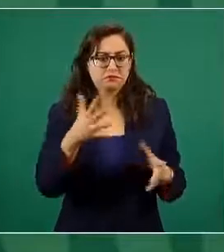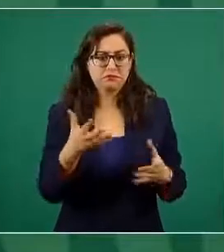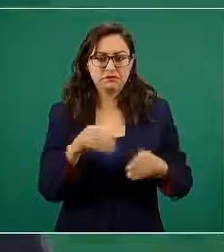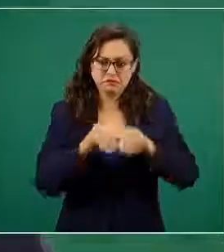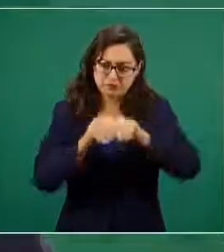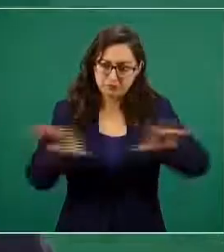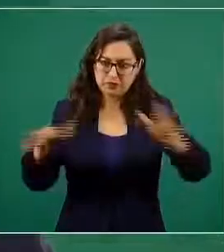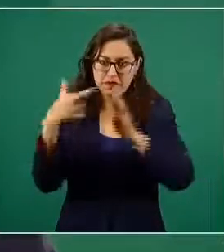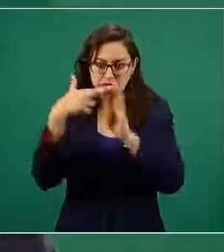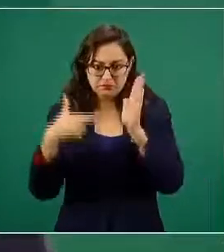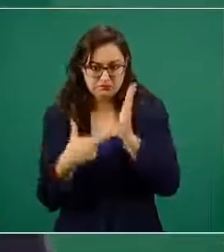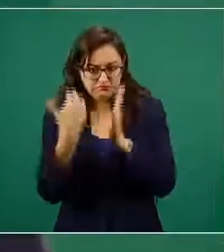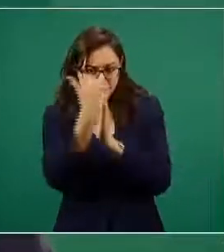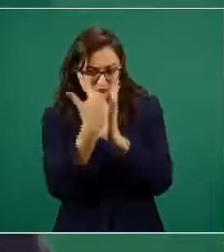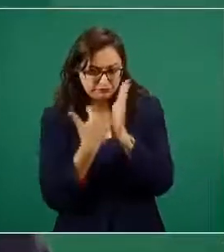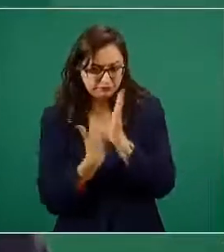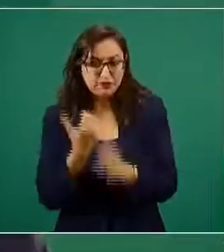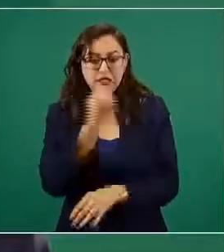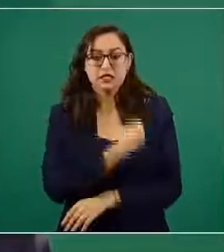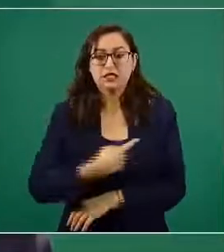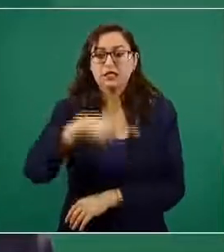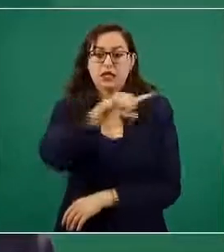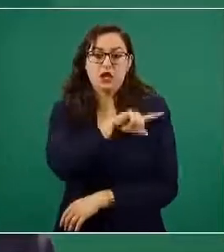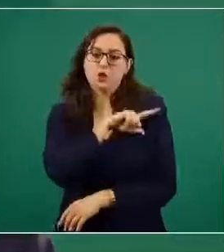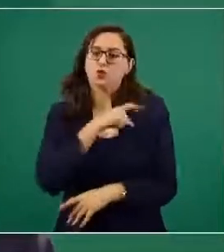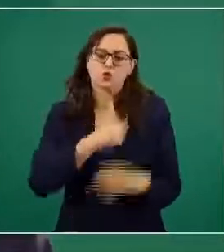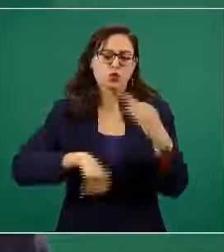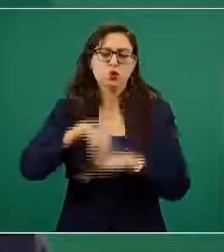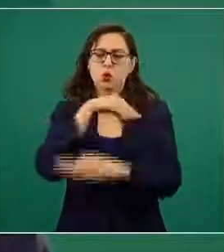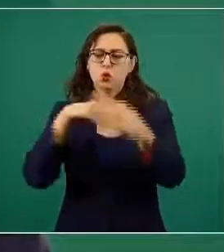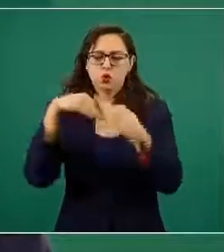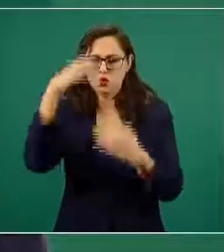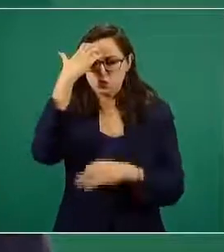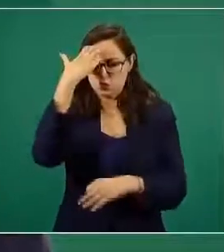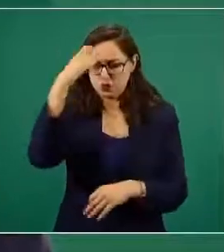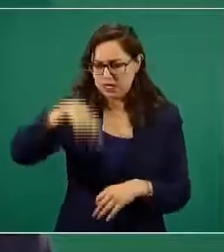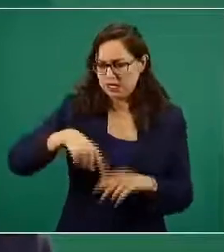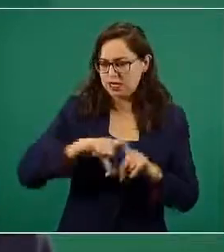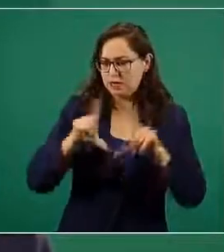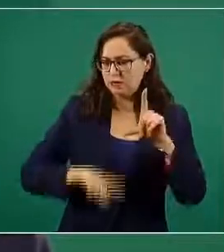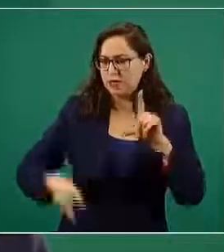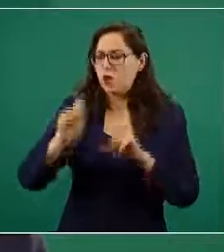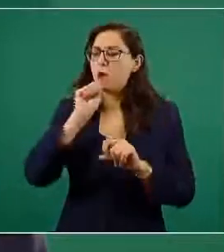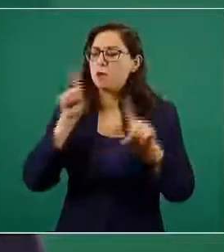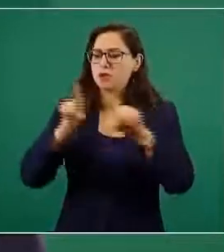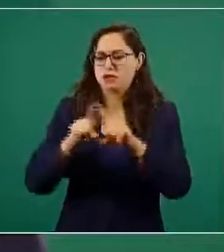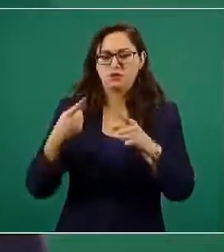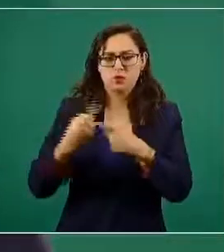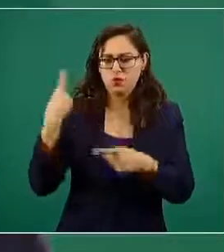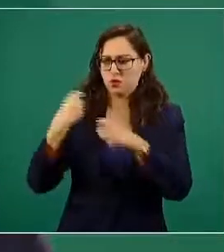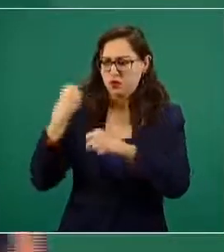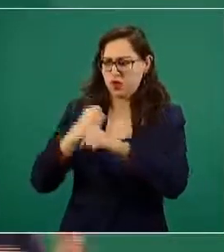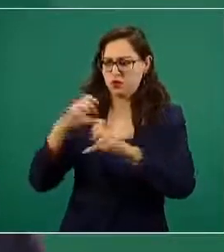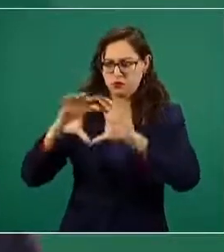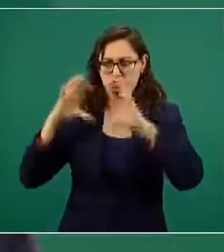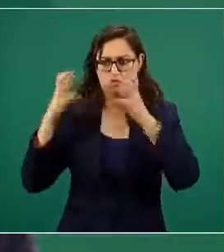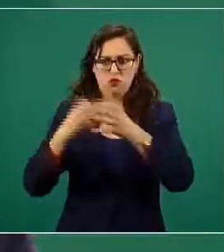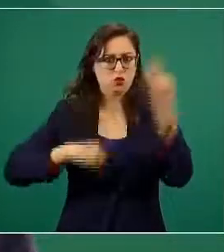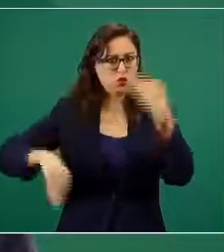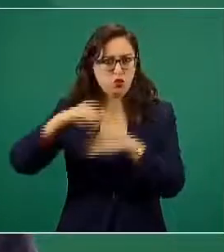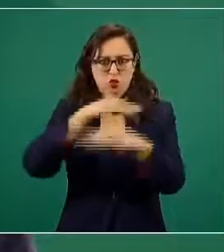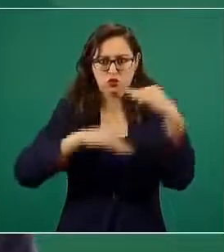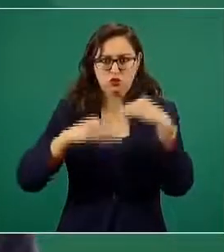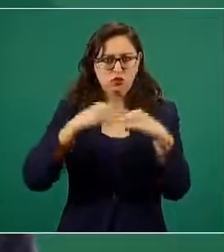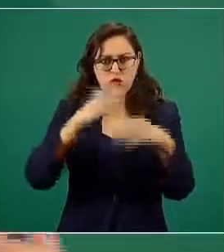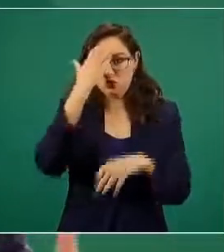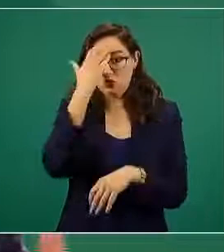y utilizadas en todo el mundo durante 2020, seguirán teniendo su relevancia en la medida en que progresa la